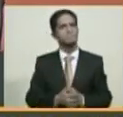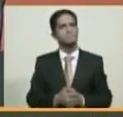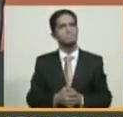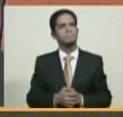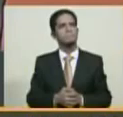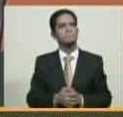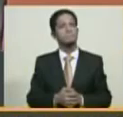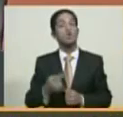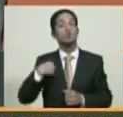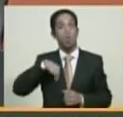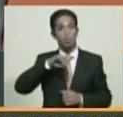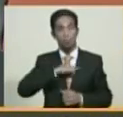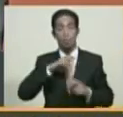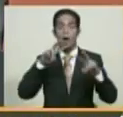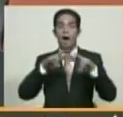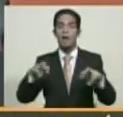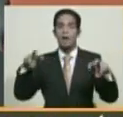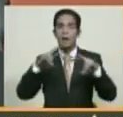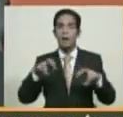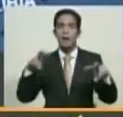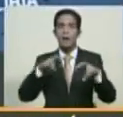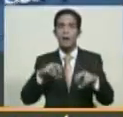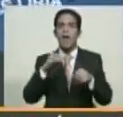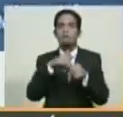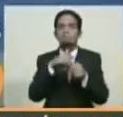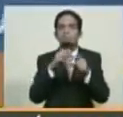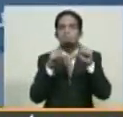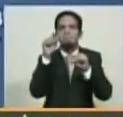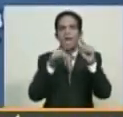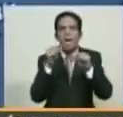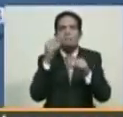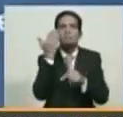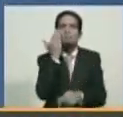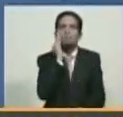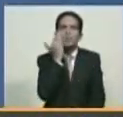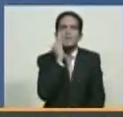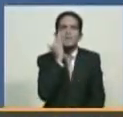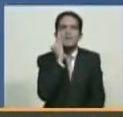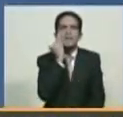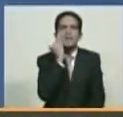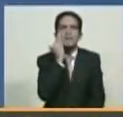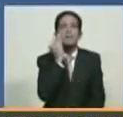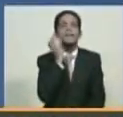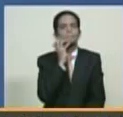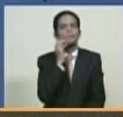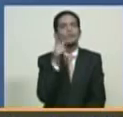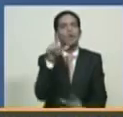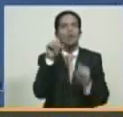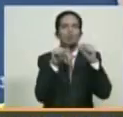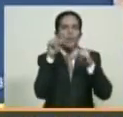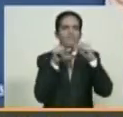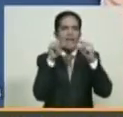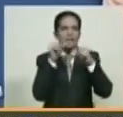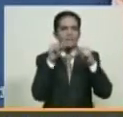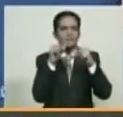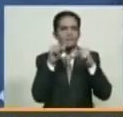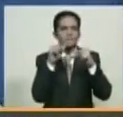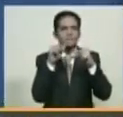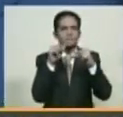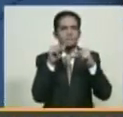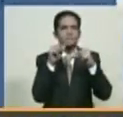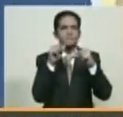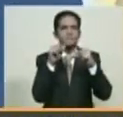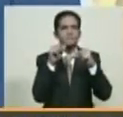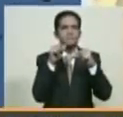Nos pusimos a buscar y averiguar en las redes sociales, específicamente en la red social Twitter,